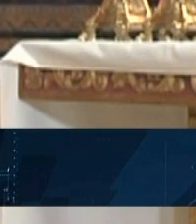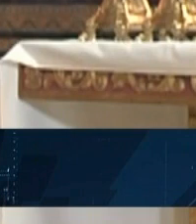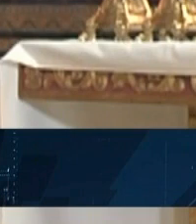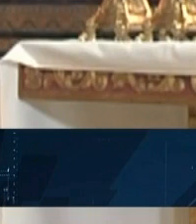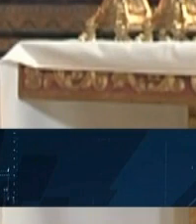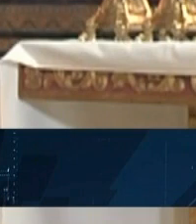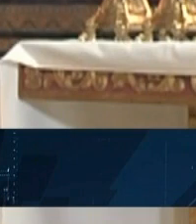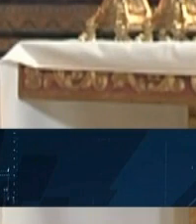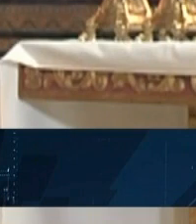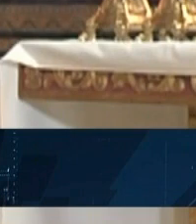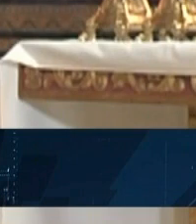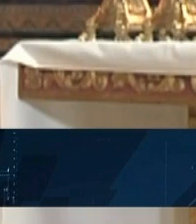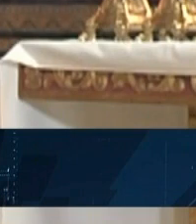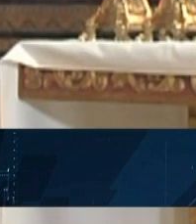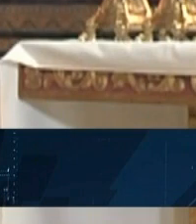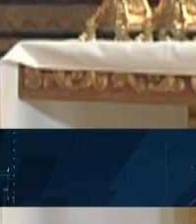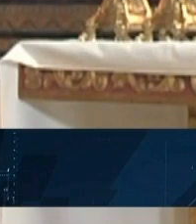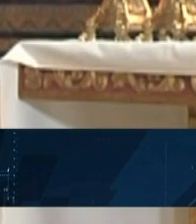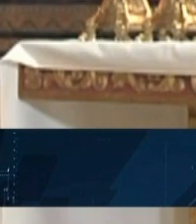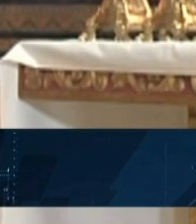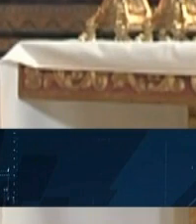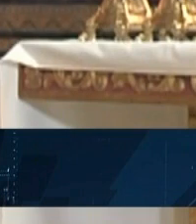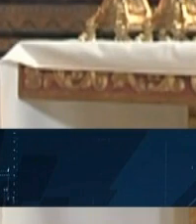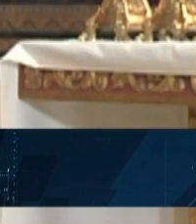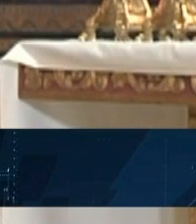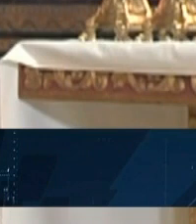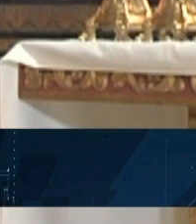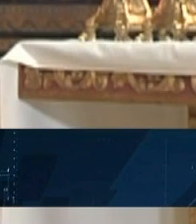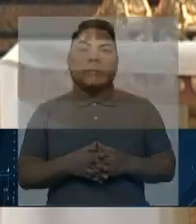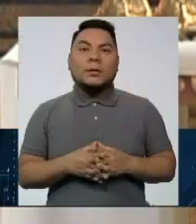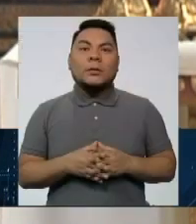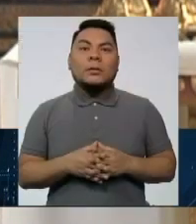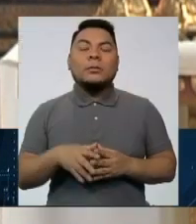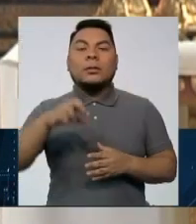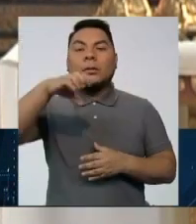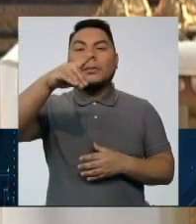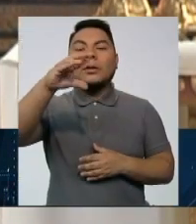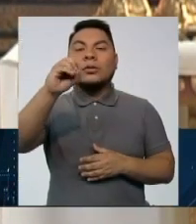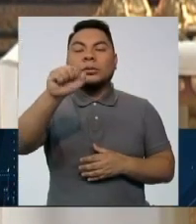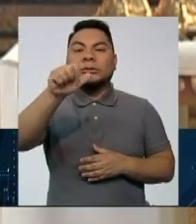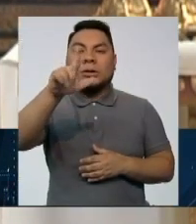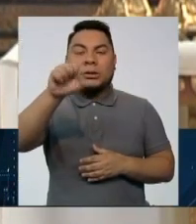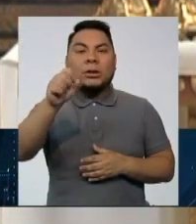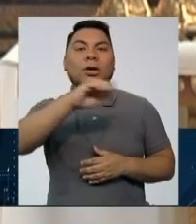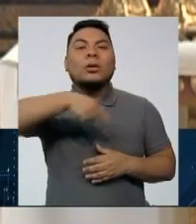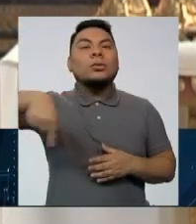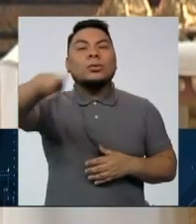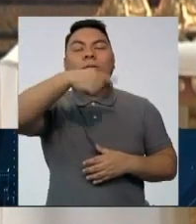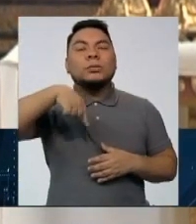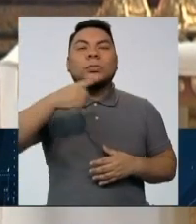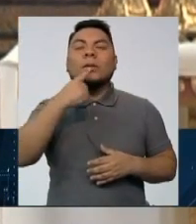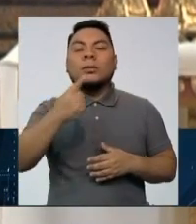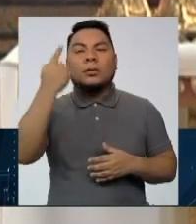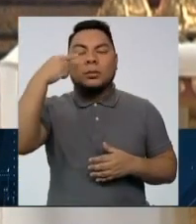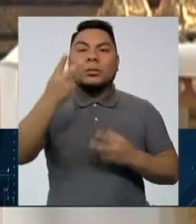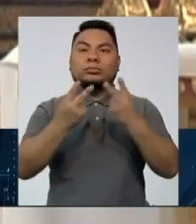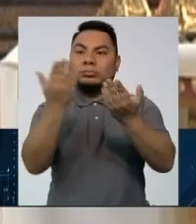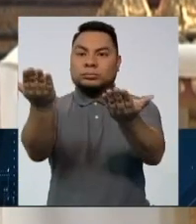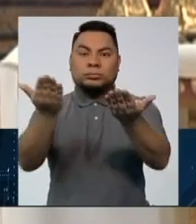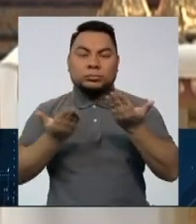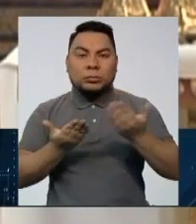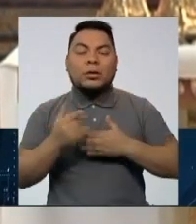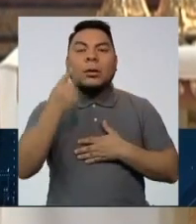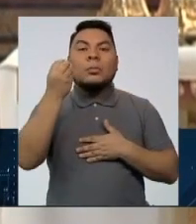García, Arándegui, Arias, Pedro Sáiz, y a los padres Luchito